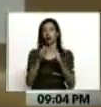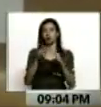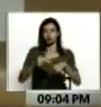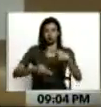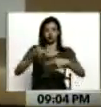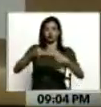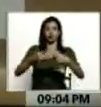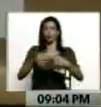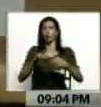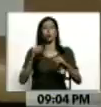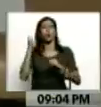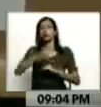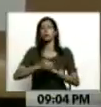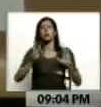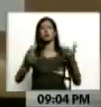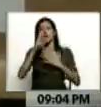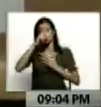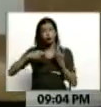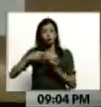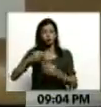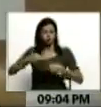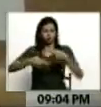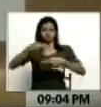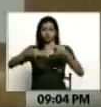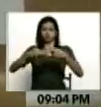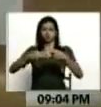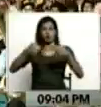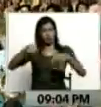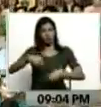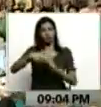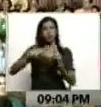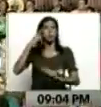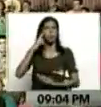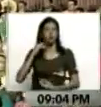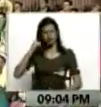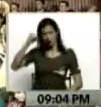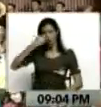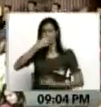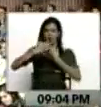13192 viviendas se han construido en 17 años de la Revolución